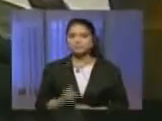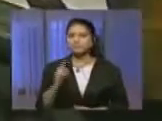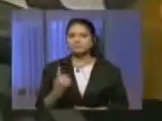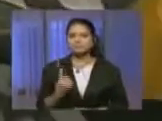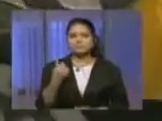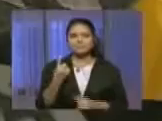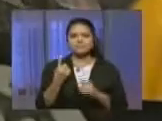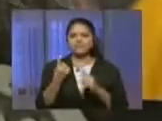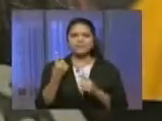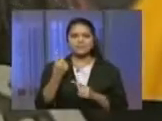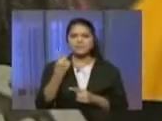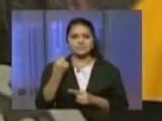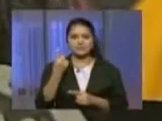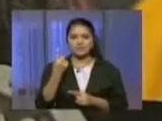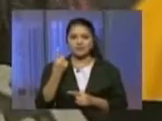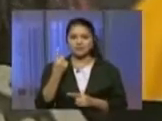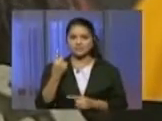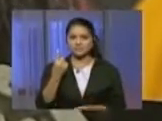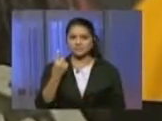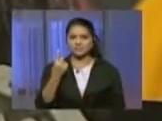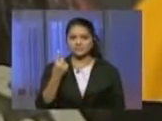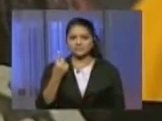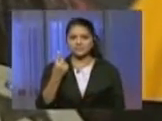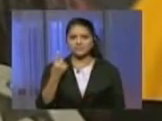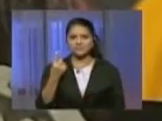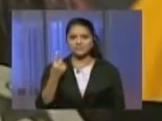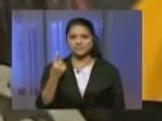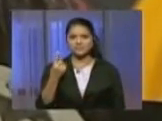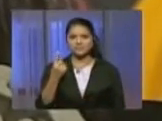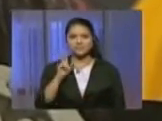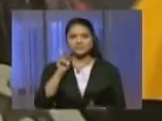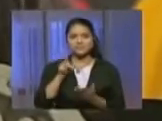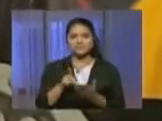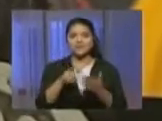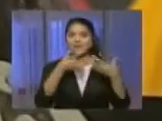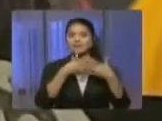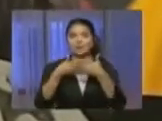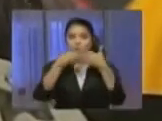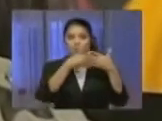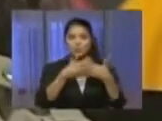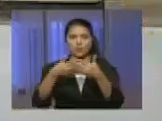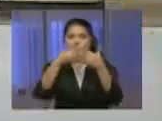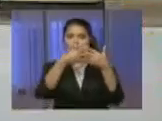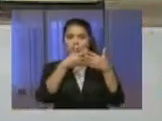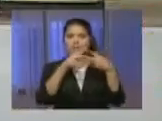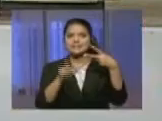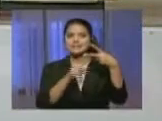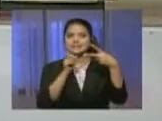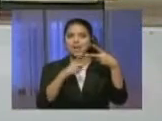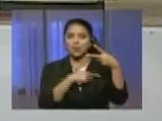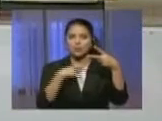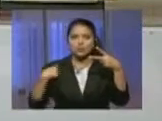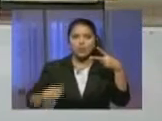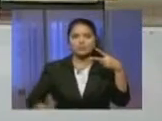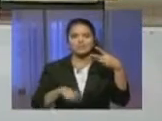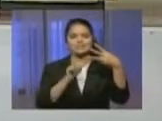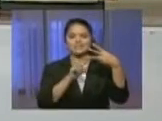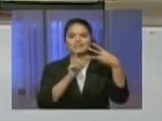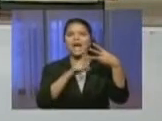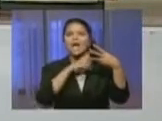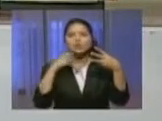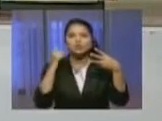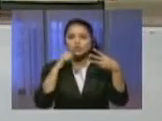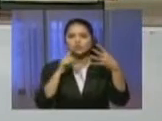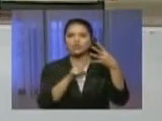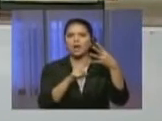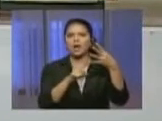encabezando la iba encabezando Estados Unidos segundo china tercero Rusia cuarto Japón hasta ahí la